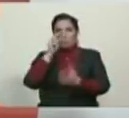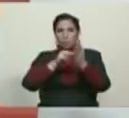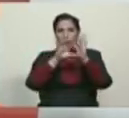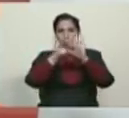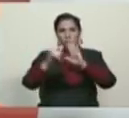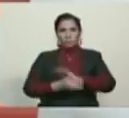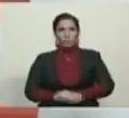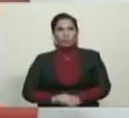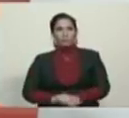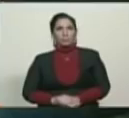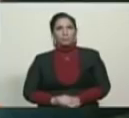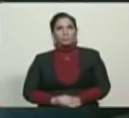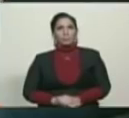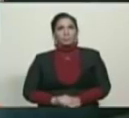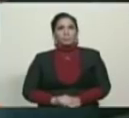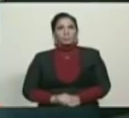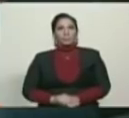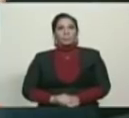Constituyente.